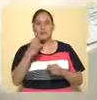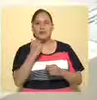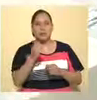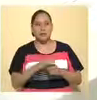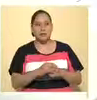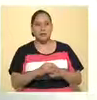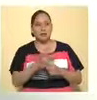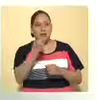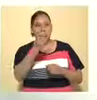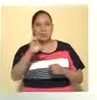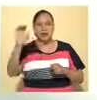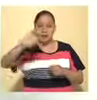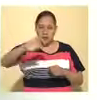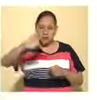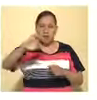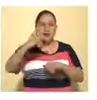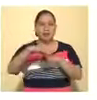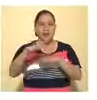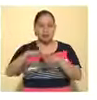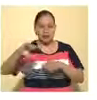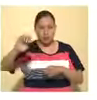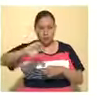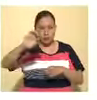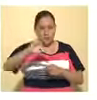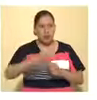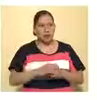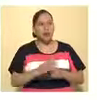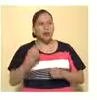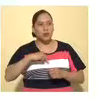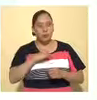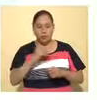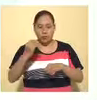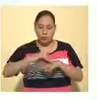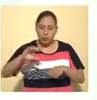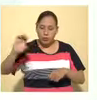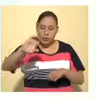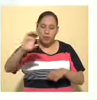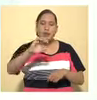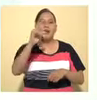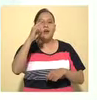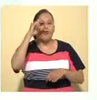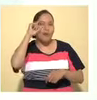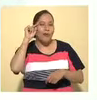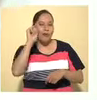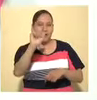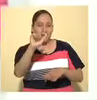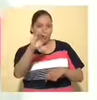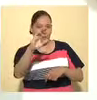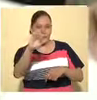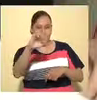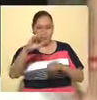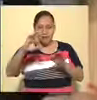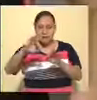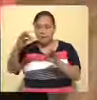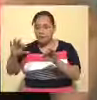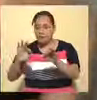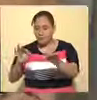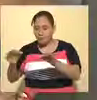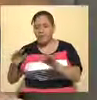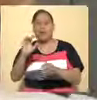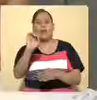vamos a poner queso parmesano y lo vamos a decorar con unas hojitas de albahaca. Uf, esto o si huele.